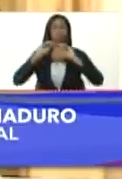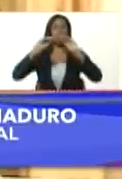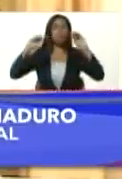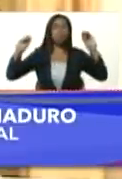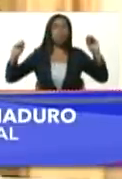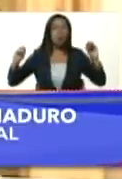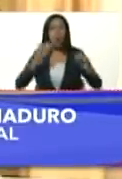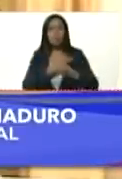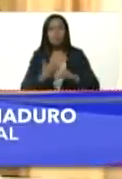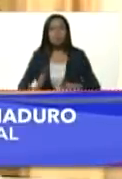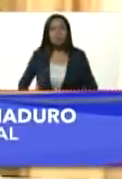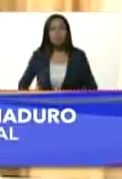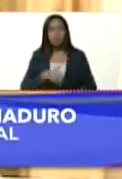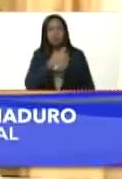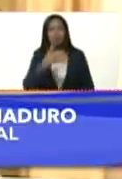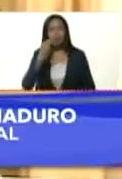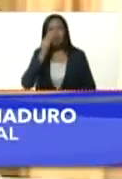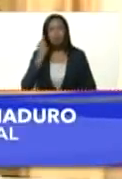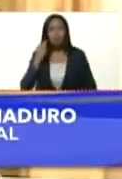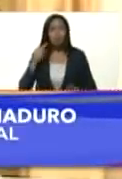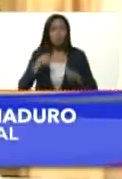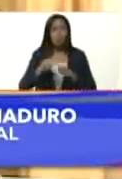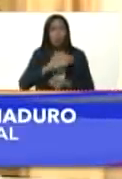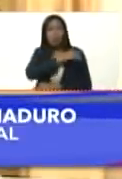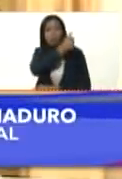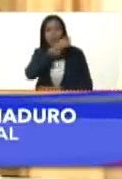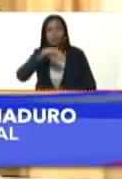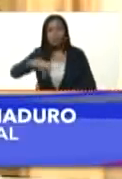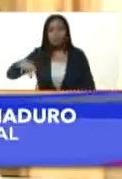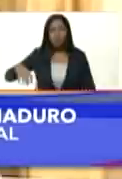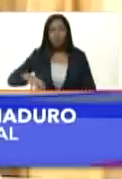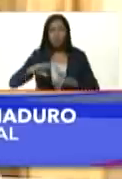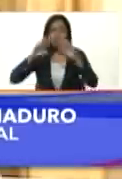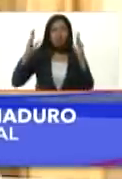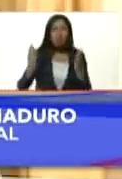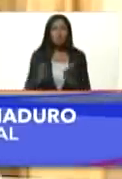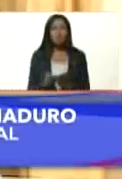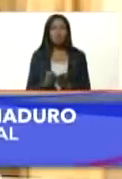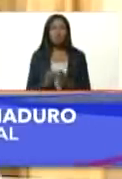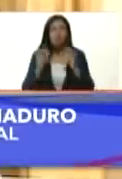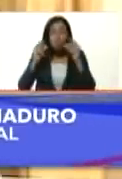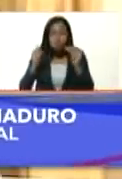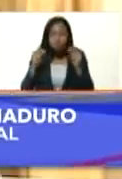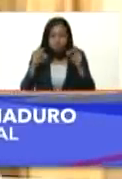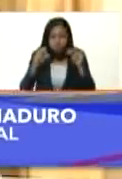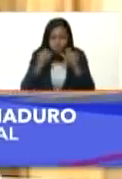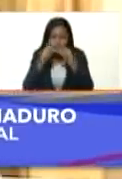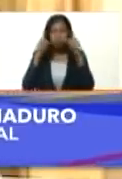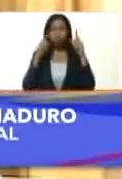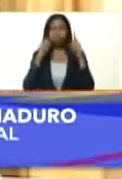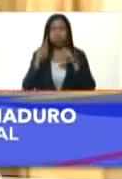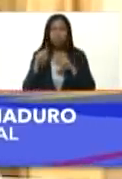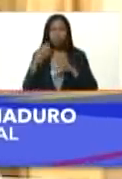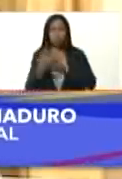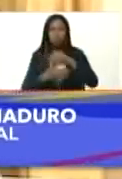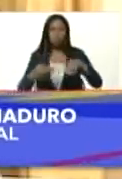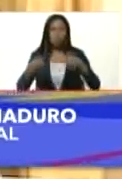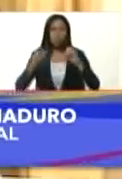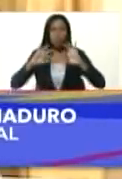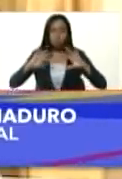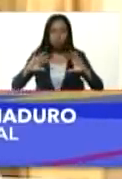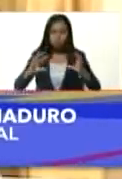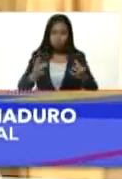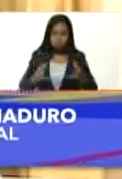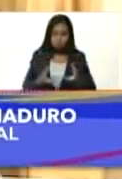a los presidentes, presidentas, a los jefes de Estado del mundo, a que despertemos a esta pandemia y